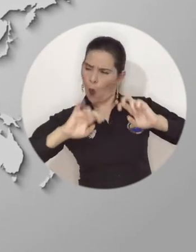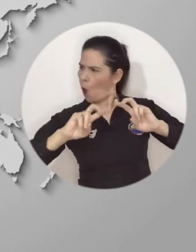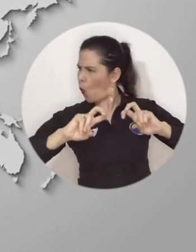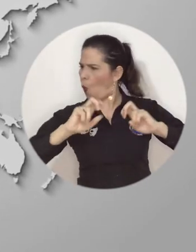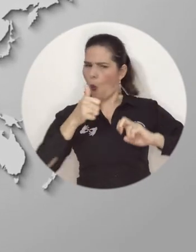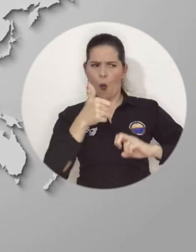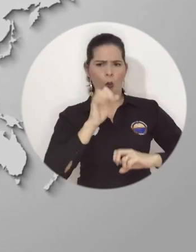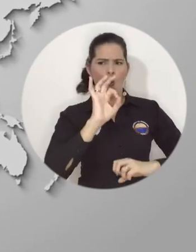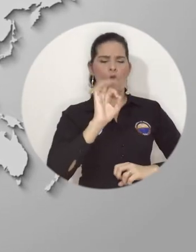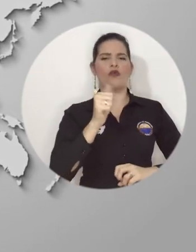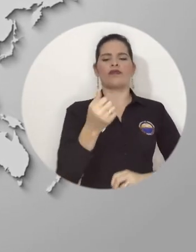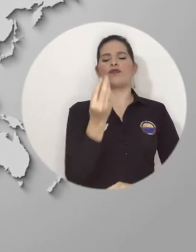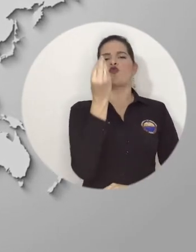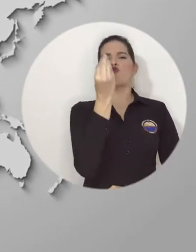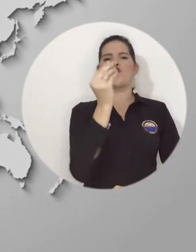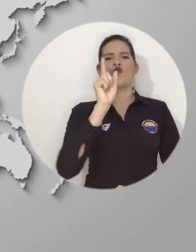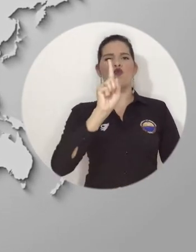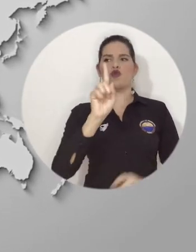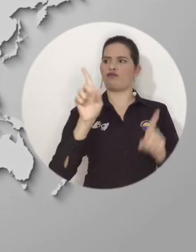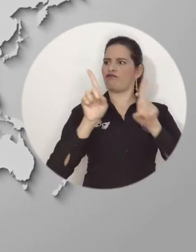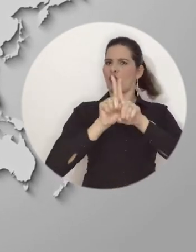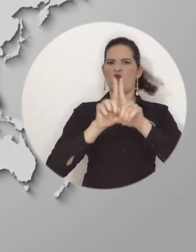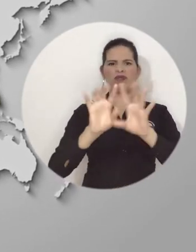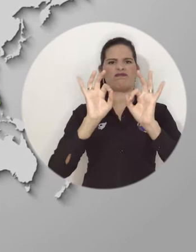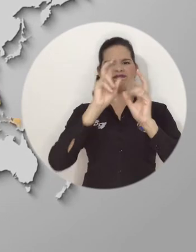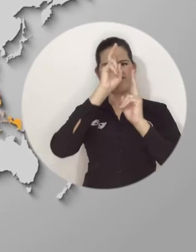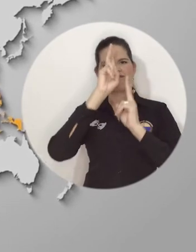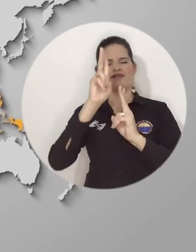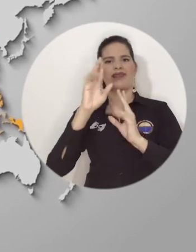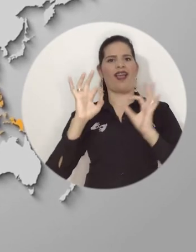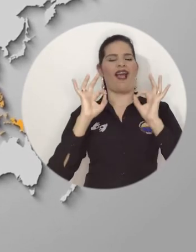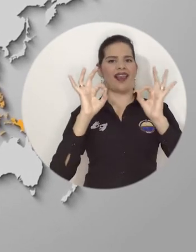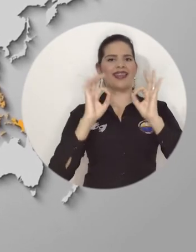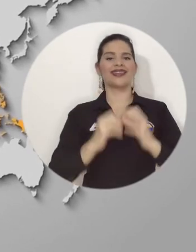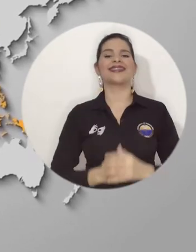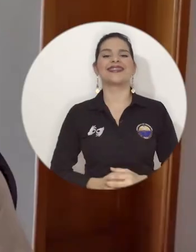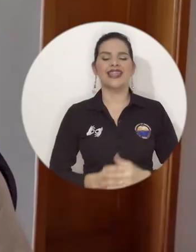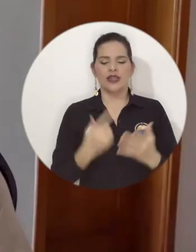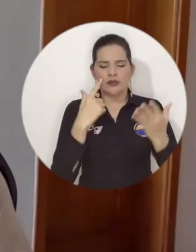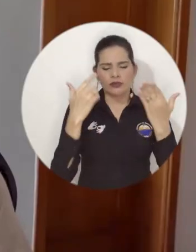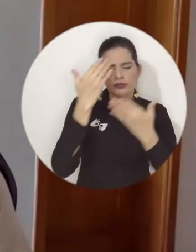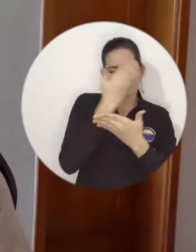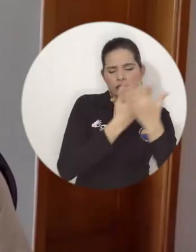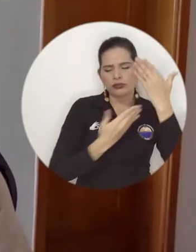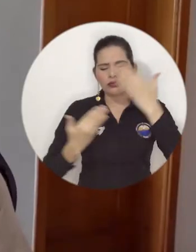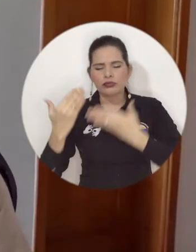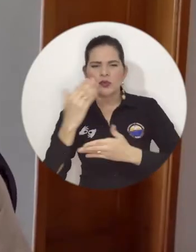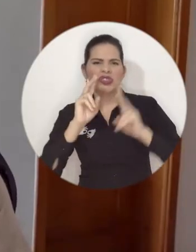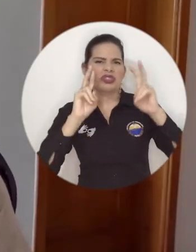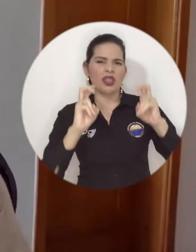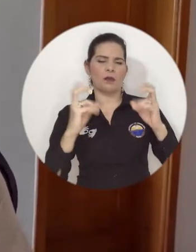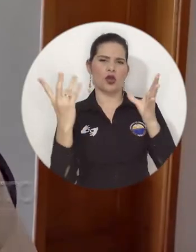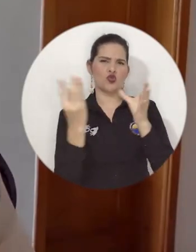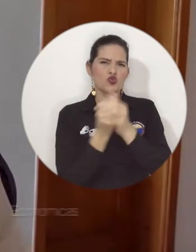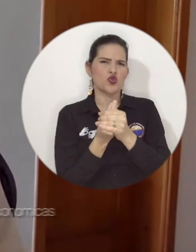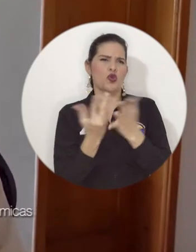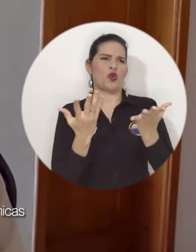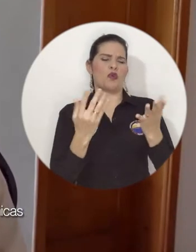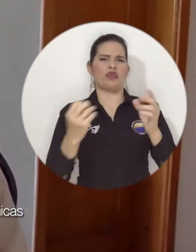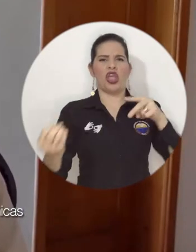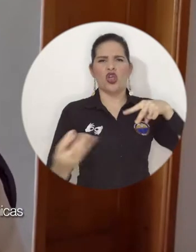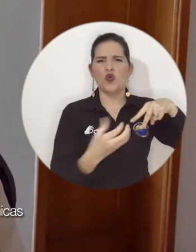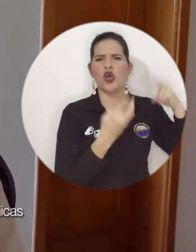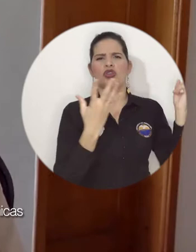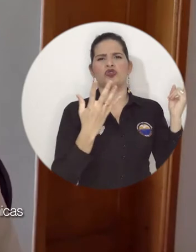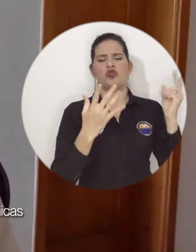Q1 como máxima calificación en reconocimiento y calidad. El análisis incluyó varias dimensiones de desarrollo inclusivo, como la